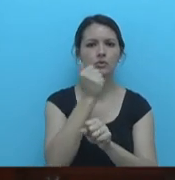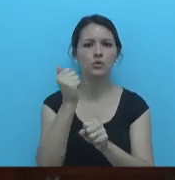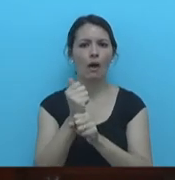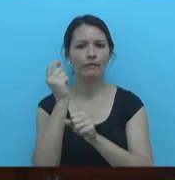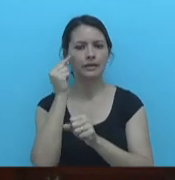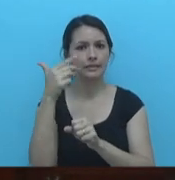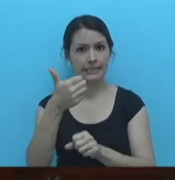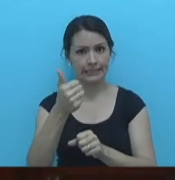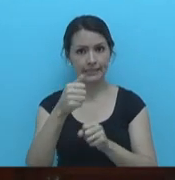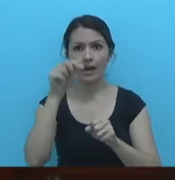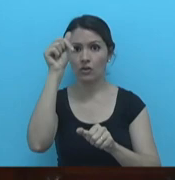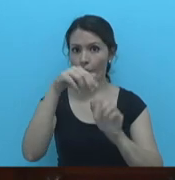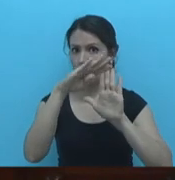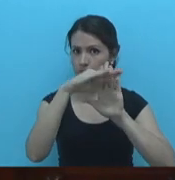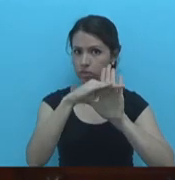del día.